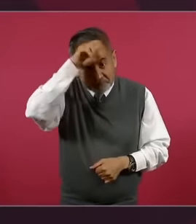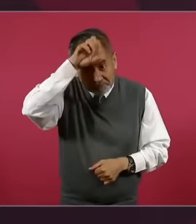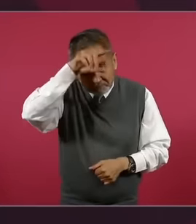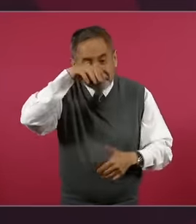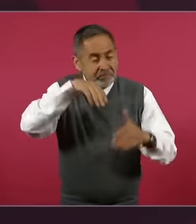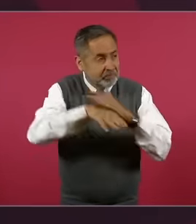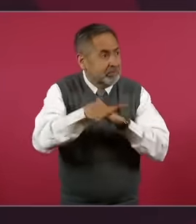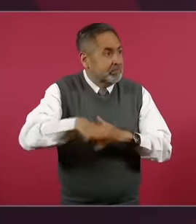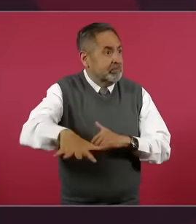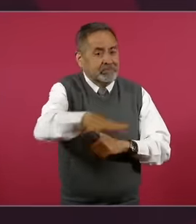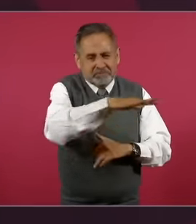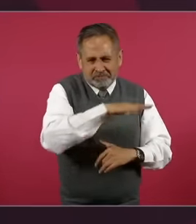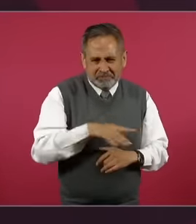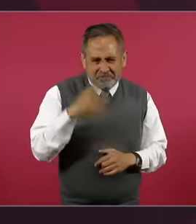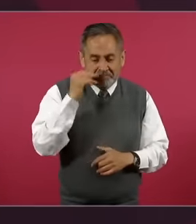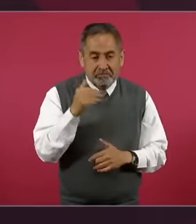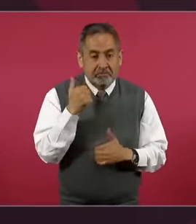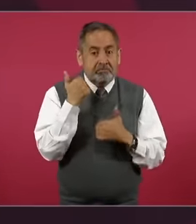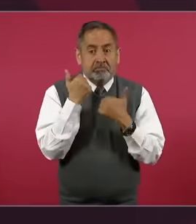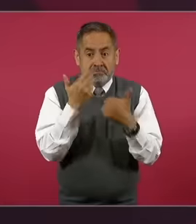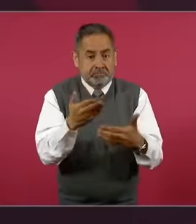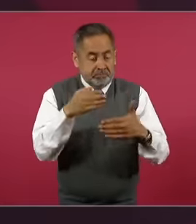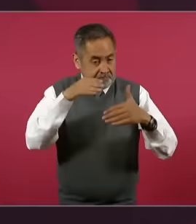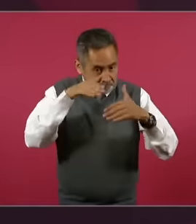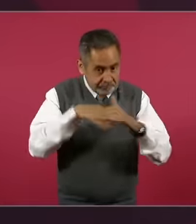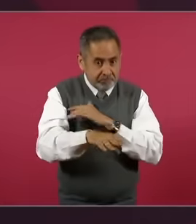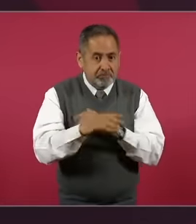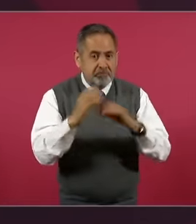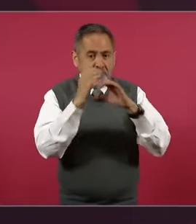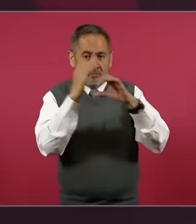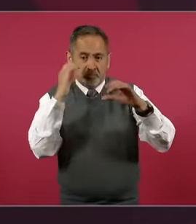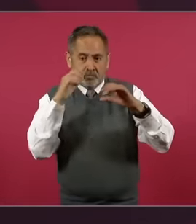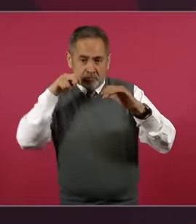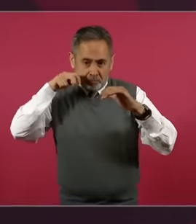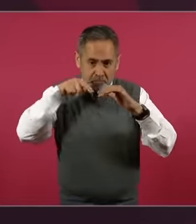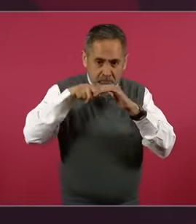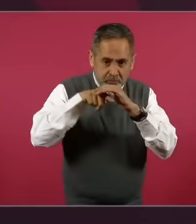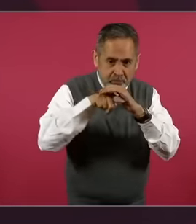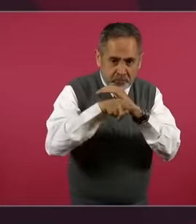minero. Llega uno por un túnel